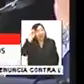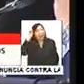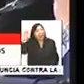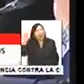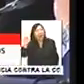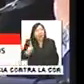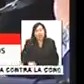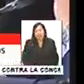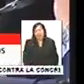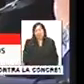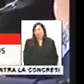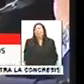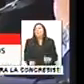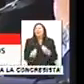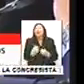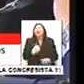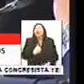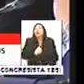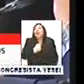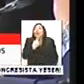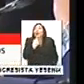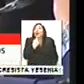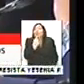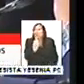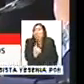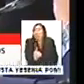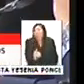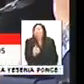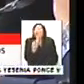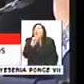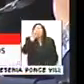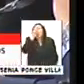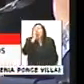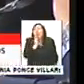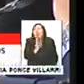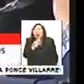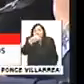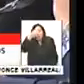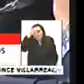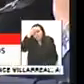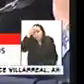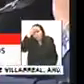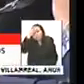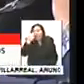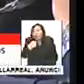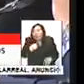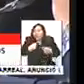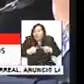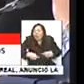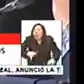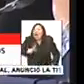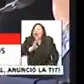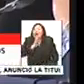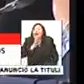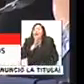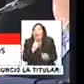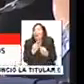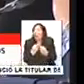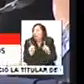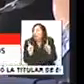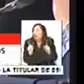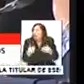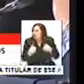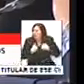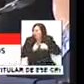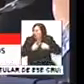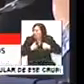fehacientemente porque yo lo decidí porque dios nos dio la capacidad de discernir que nos diferencia de los